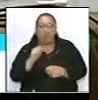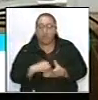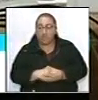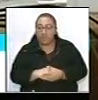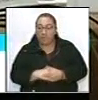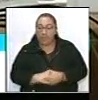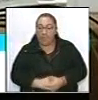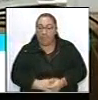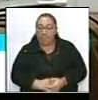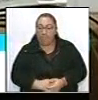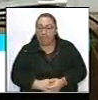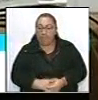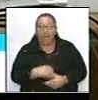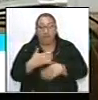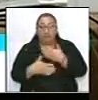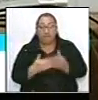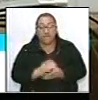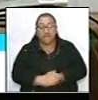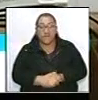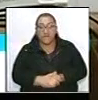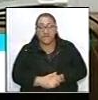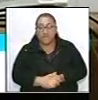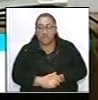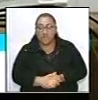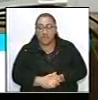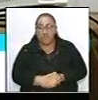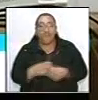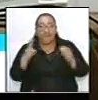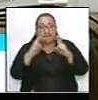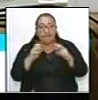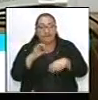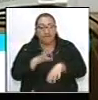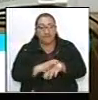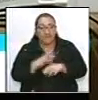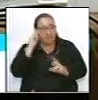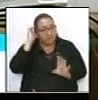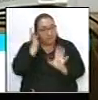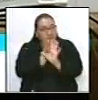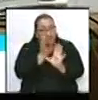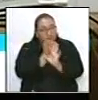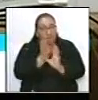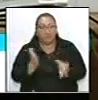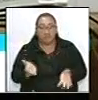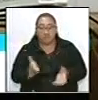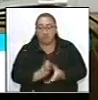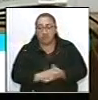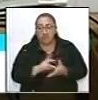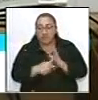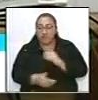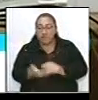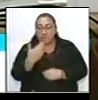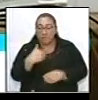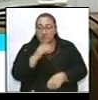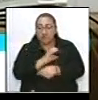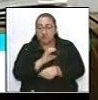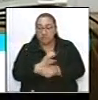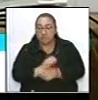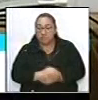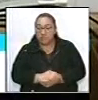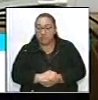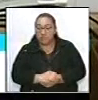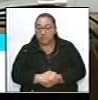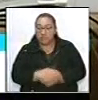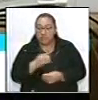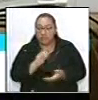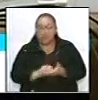motivó un proceso de evaluación médica y psicológica. Luego venía la capacitación, que eran